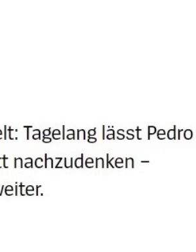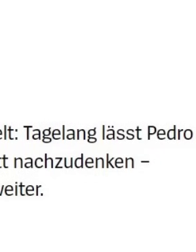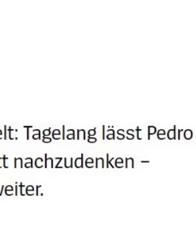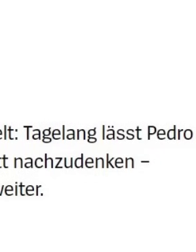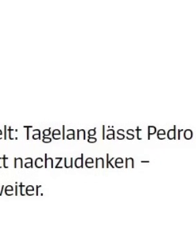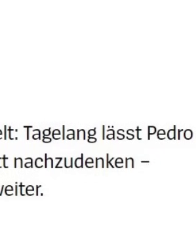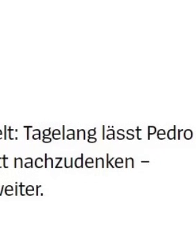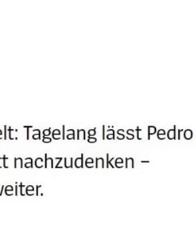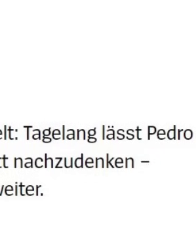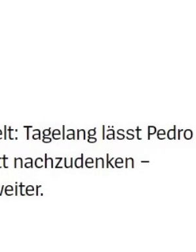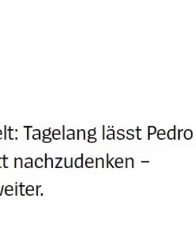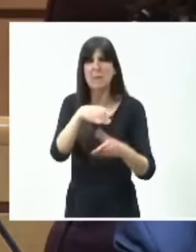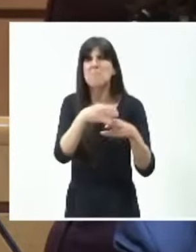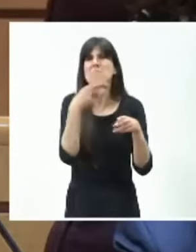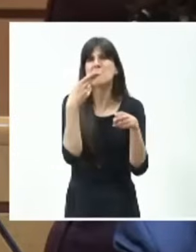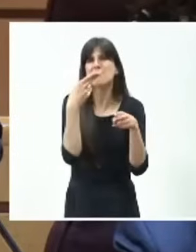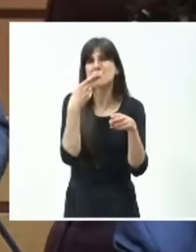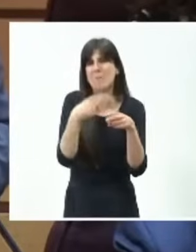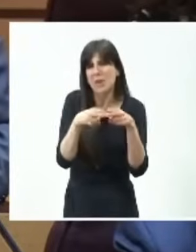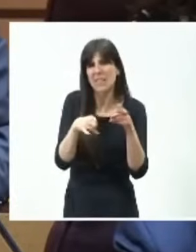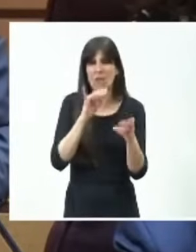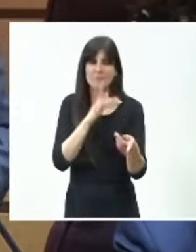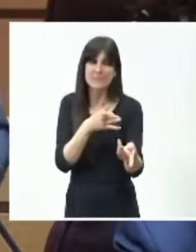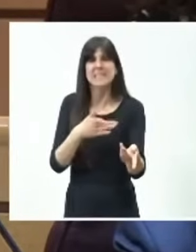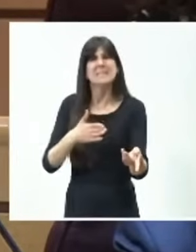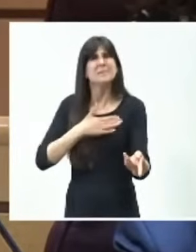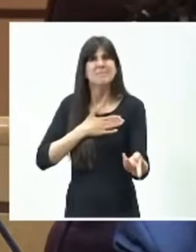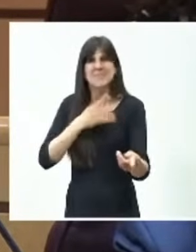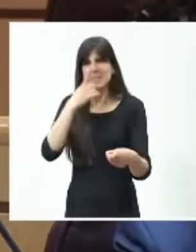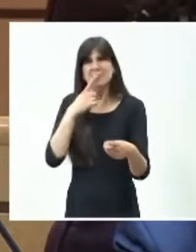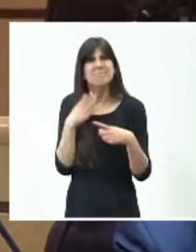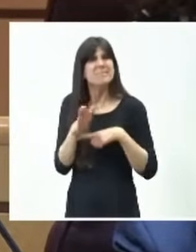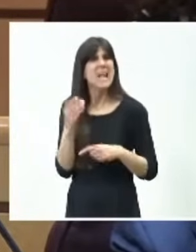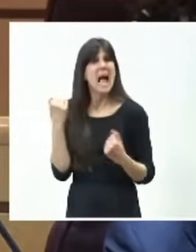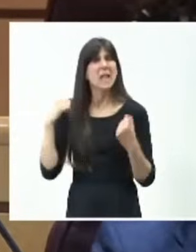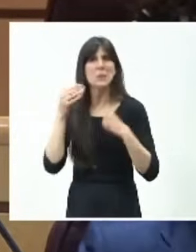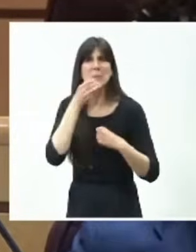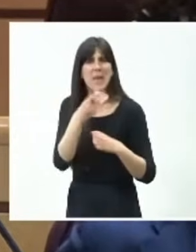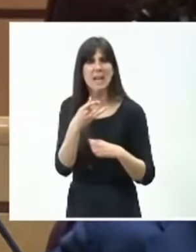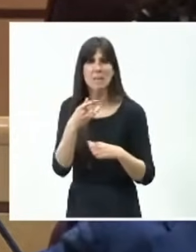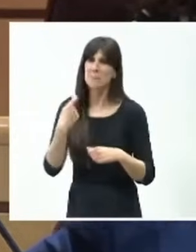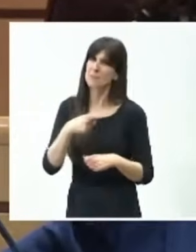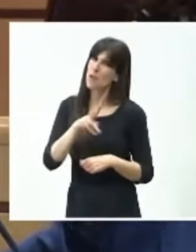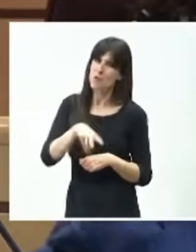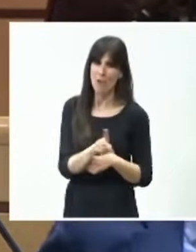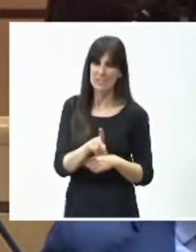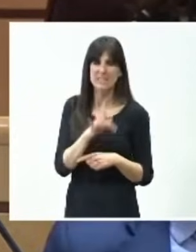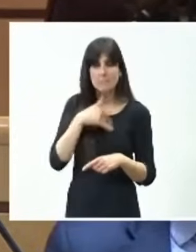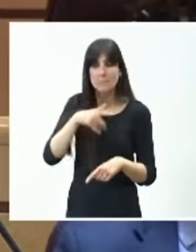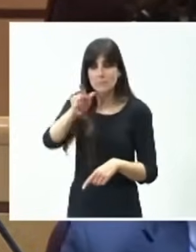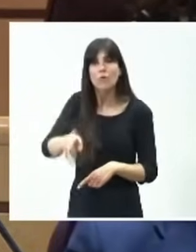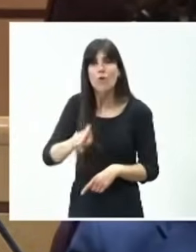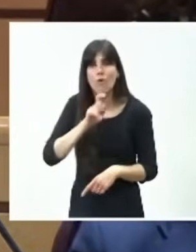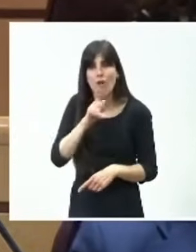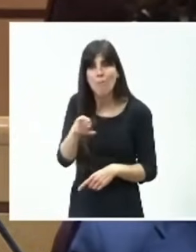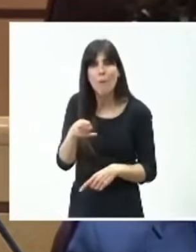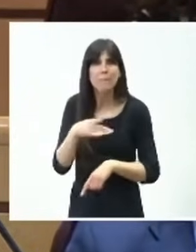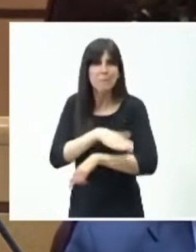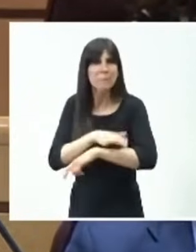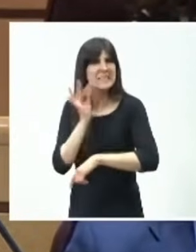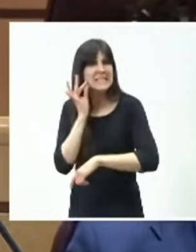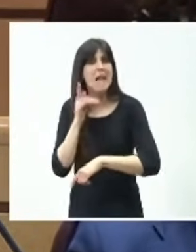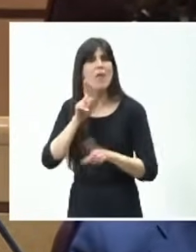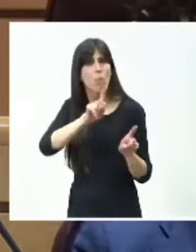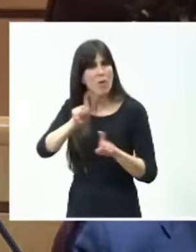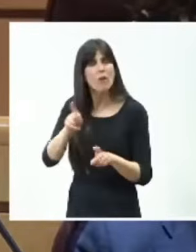del gobierno. Ahora sigue adelante. Señora ministra, ¿cómo valora En calidad de portavoz del Gobierno y ministra de Educación,